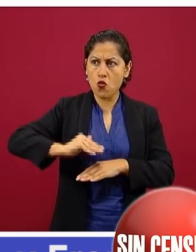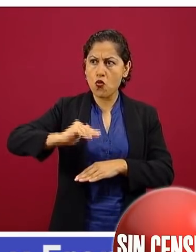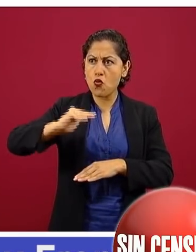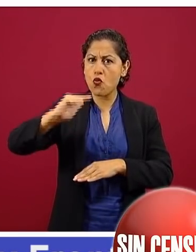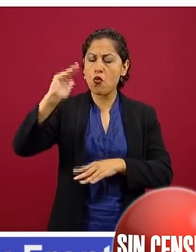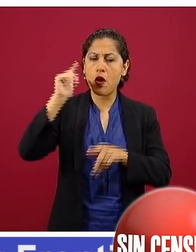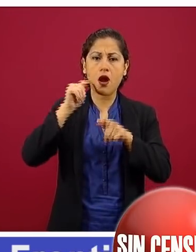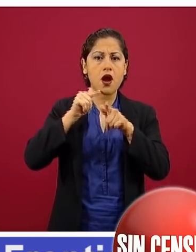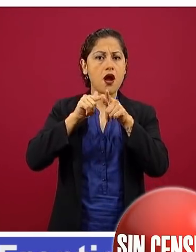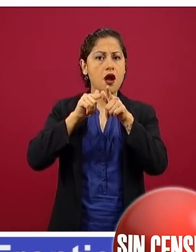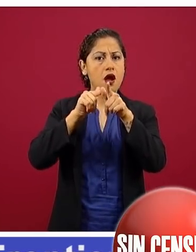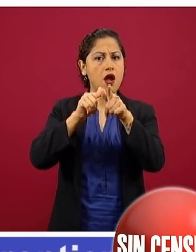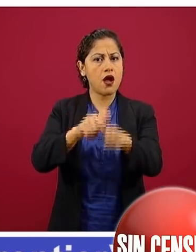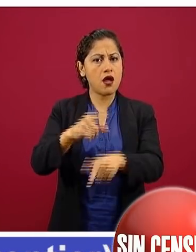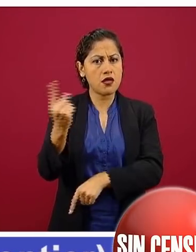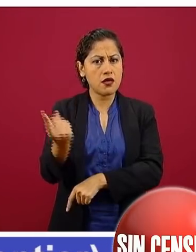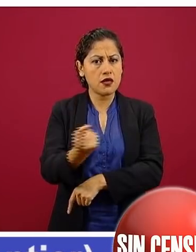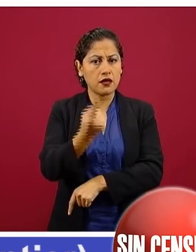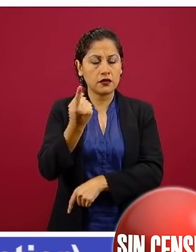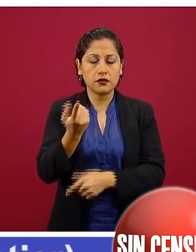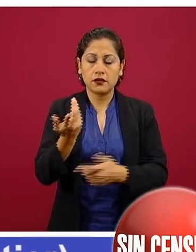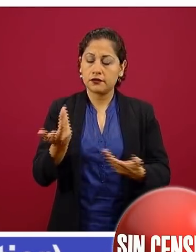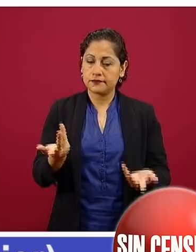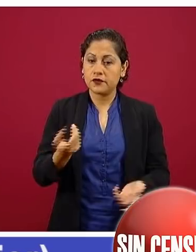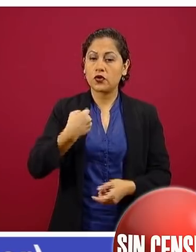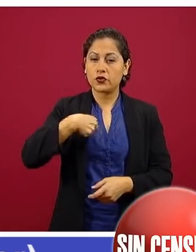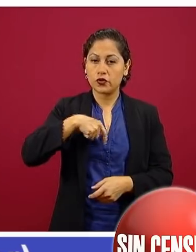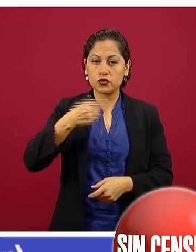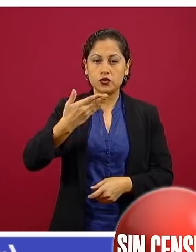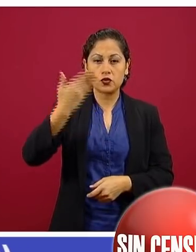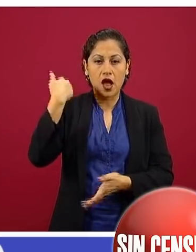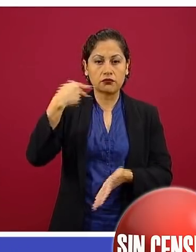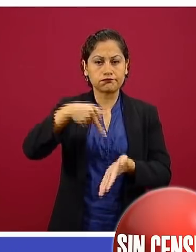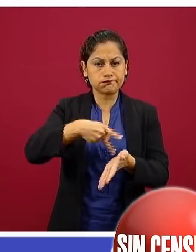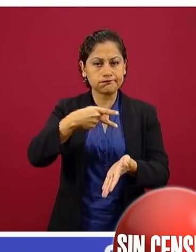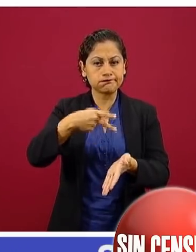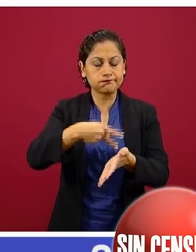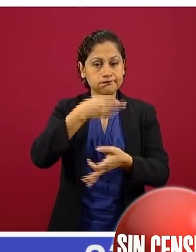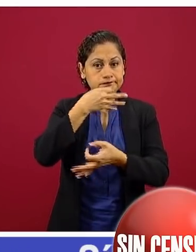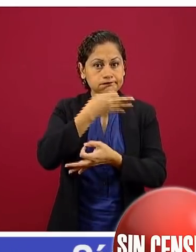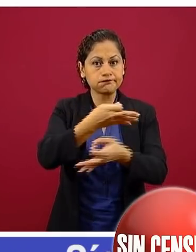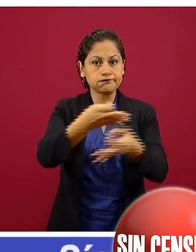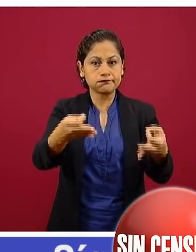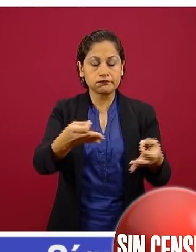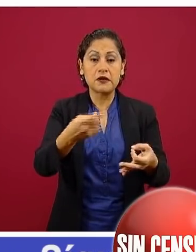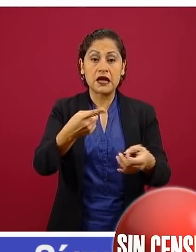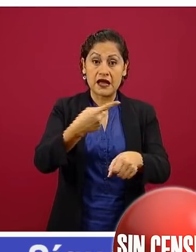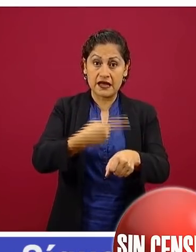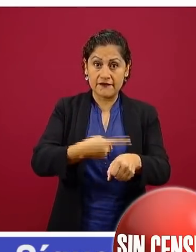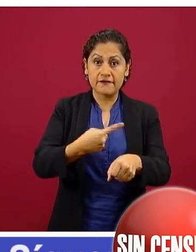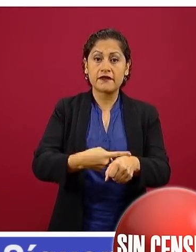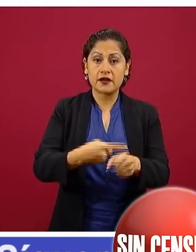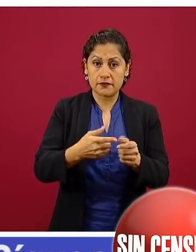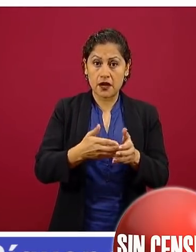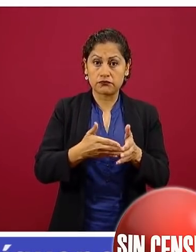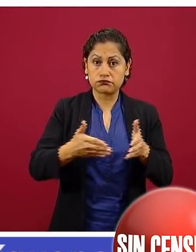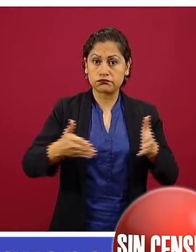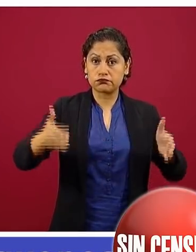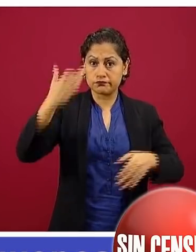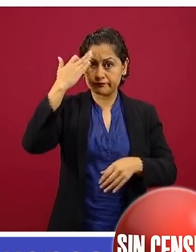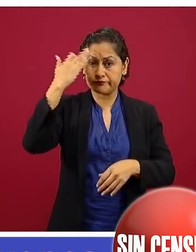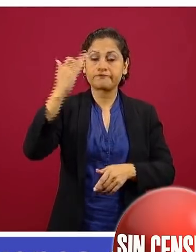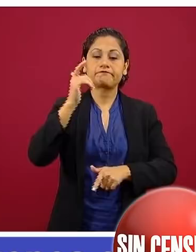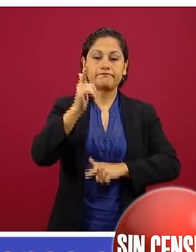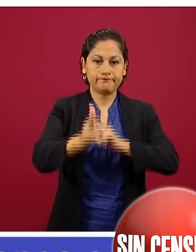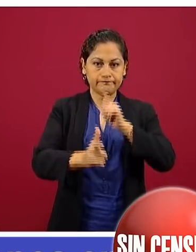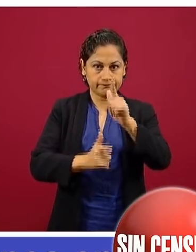interminable. La epidemia ha sido larga, ya lo dijimos una y otra vez. Llevamos 3 meses netos desde el inicio de la